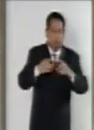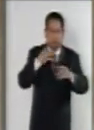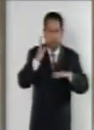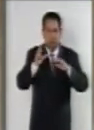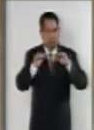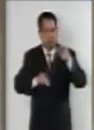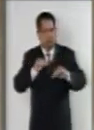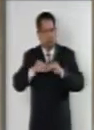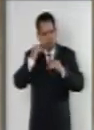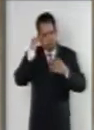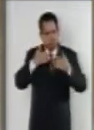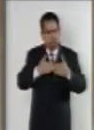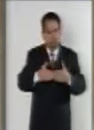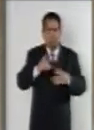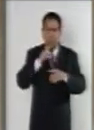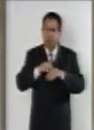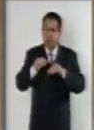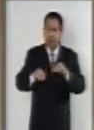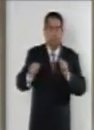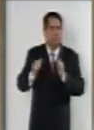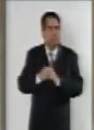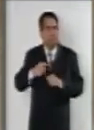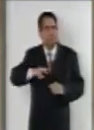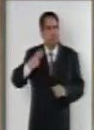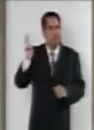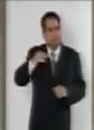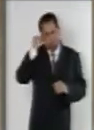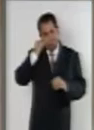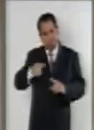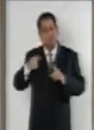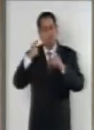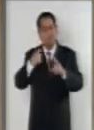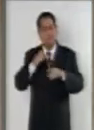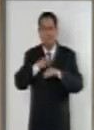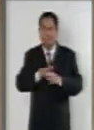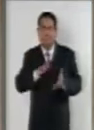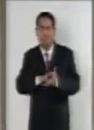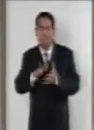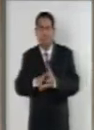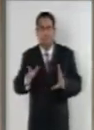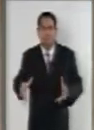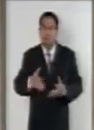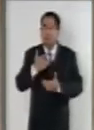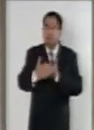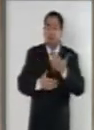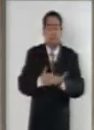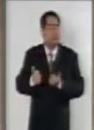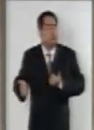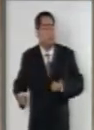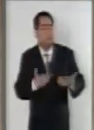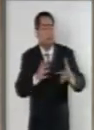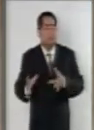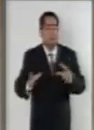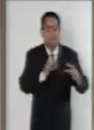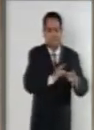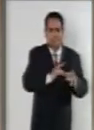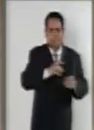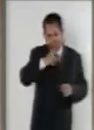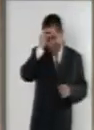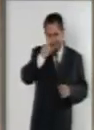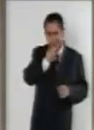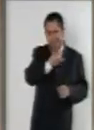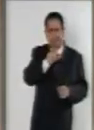construidos y en operación, con el verdadero propósito de incentivar el comercio exterior vinculado al acuerdo